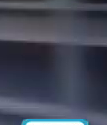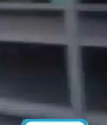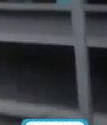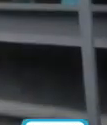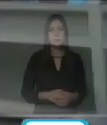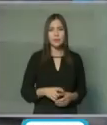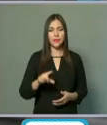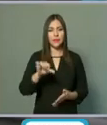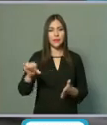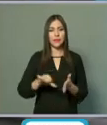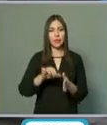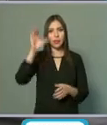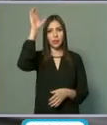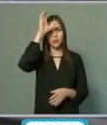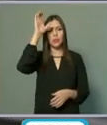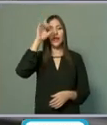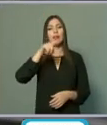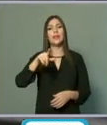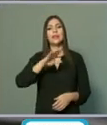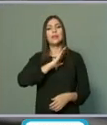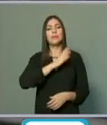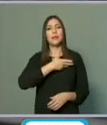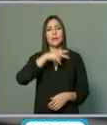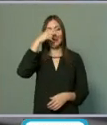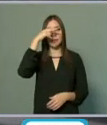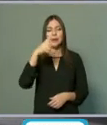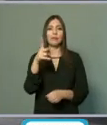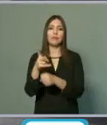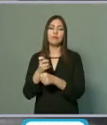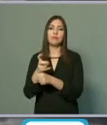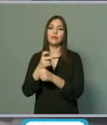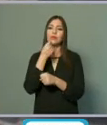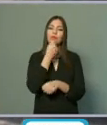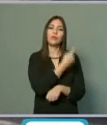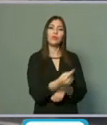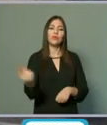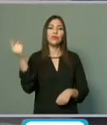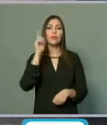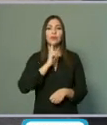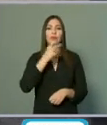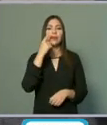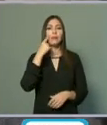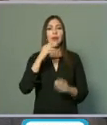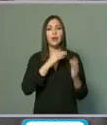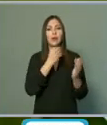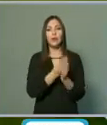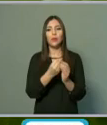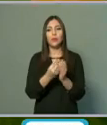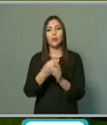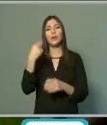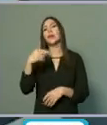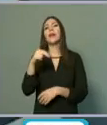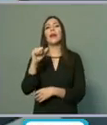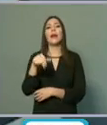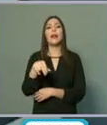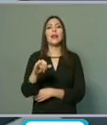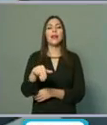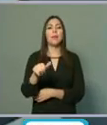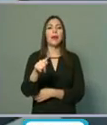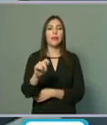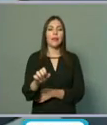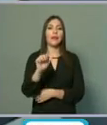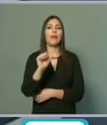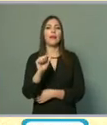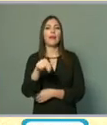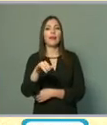El Centro Cultural de España en México convoca a las niñas y niños a participar en el taller Anímate a Animar 2018, en el que